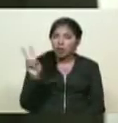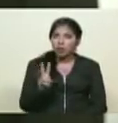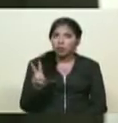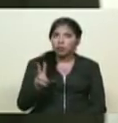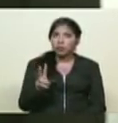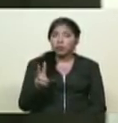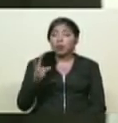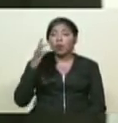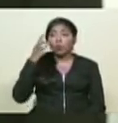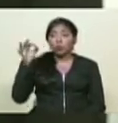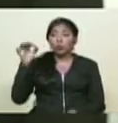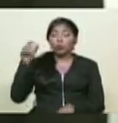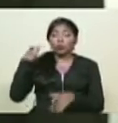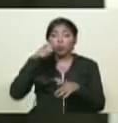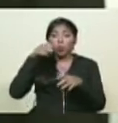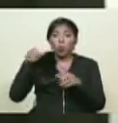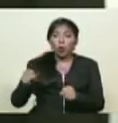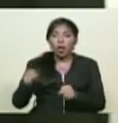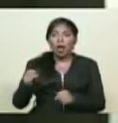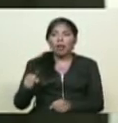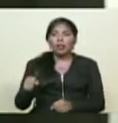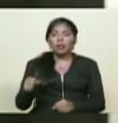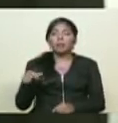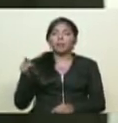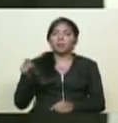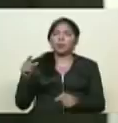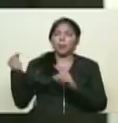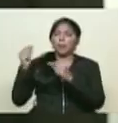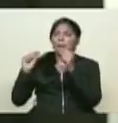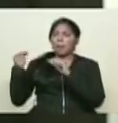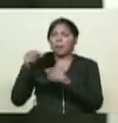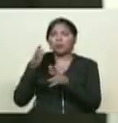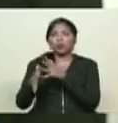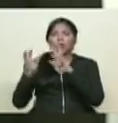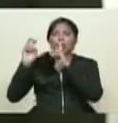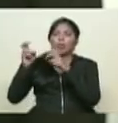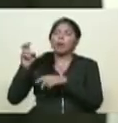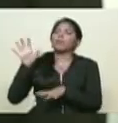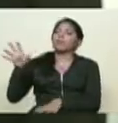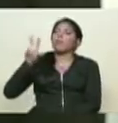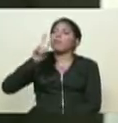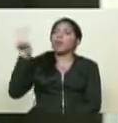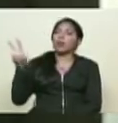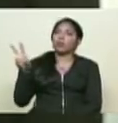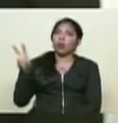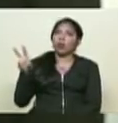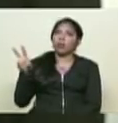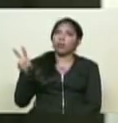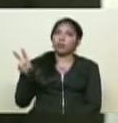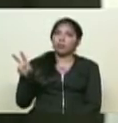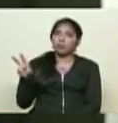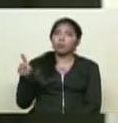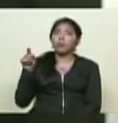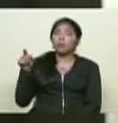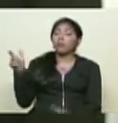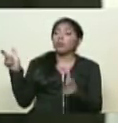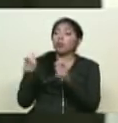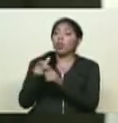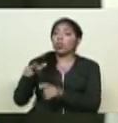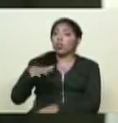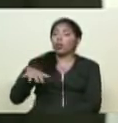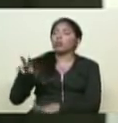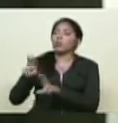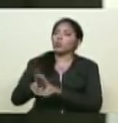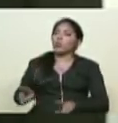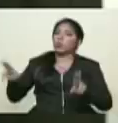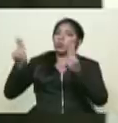de seguridad está tratando el tema de venezuela la reunión que está teniendo lugar en este momento en las naciones unidas